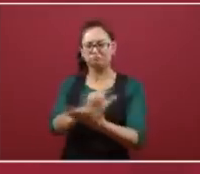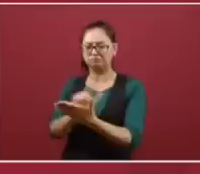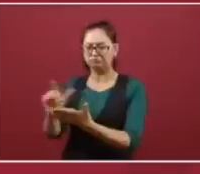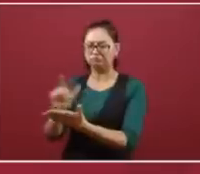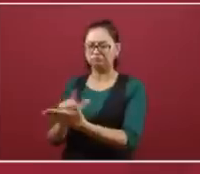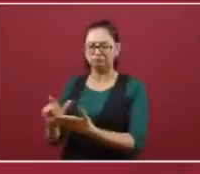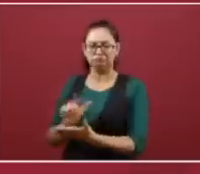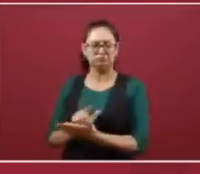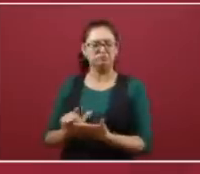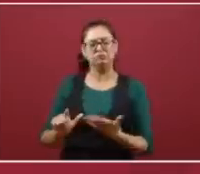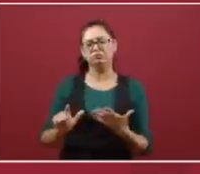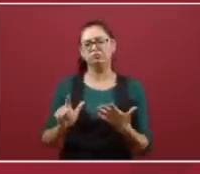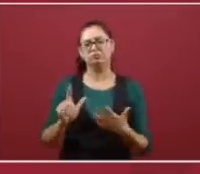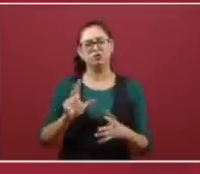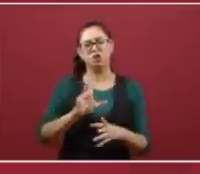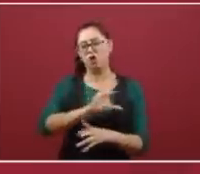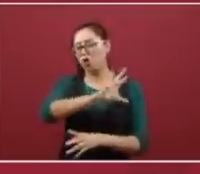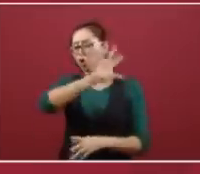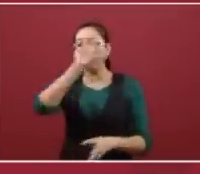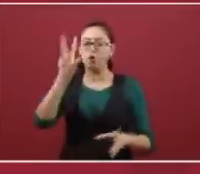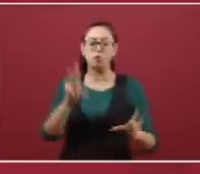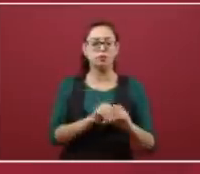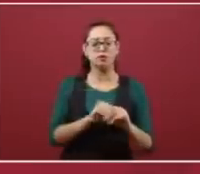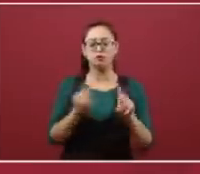y todo el sistema migratorio